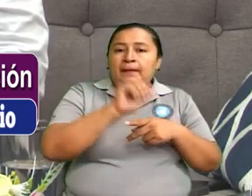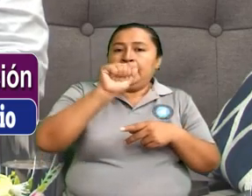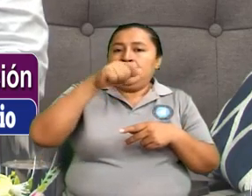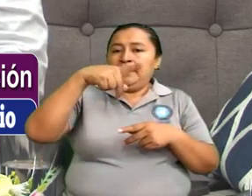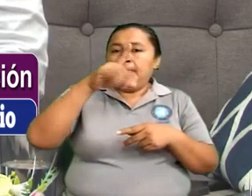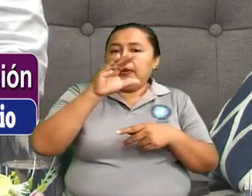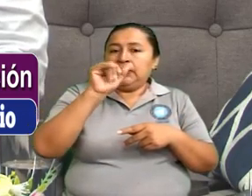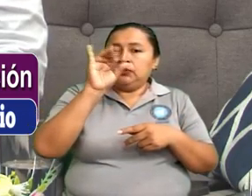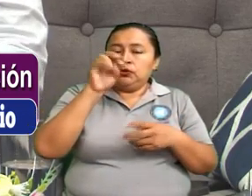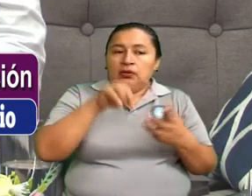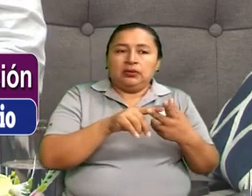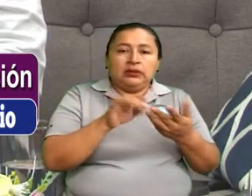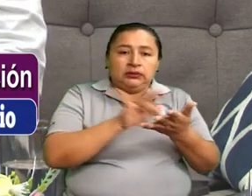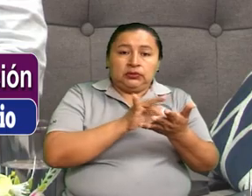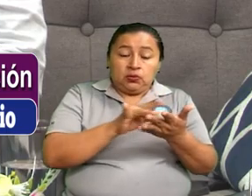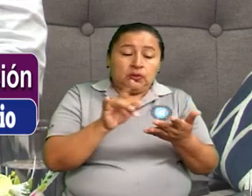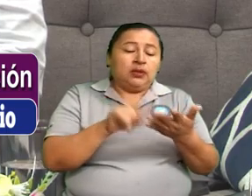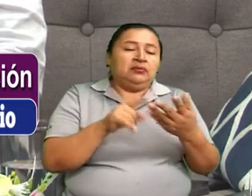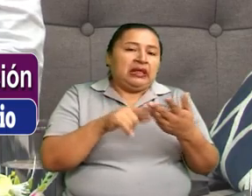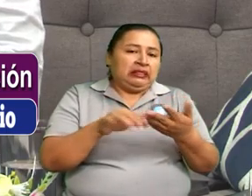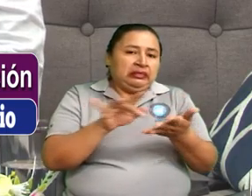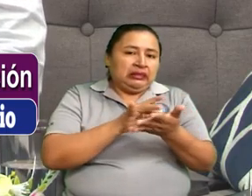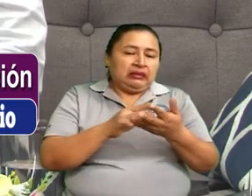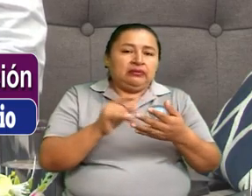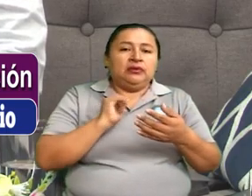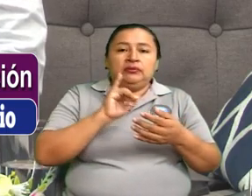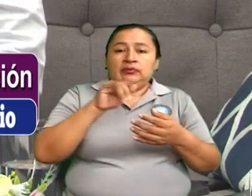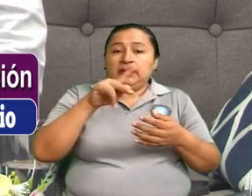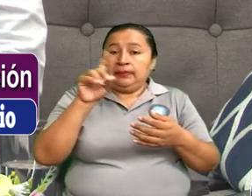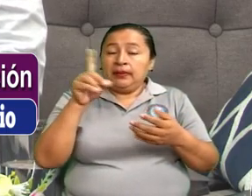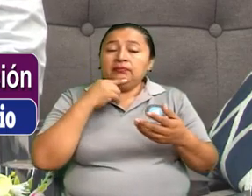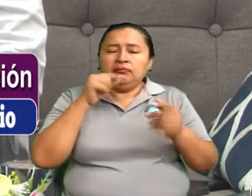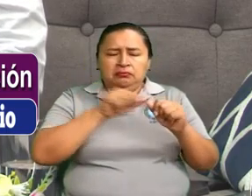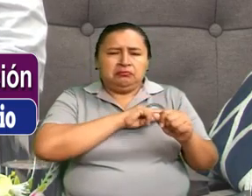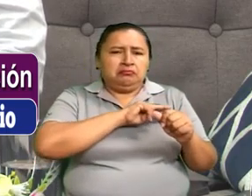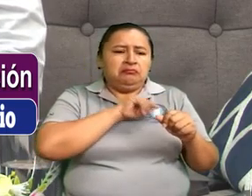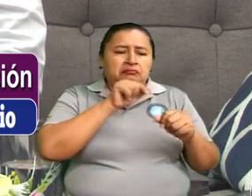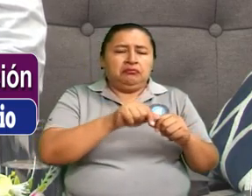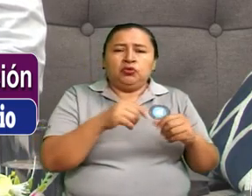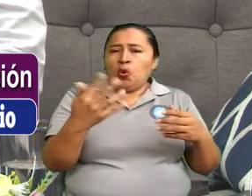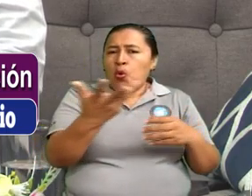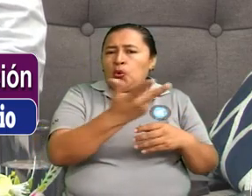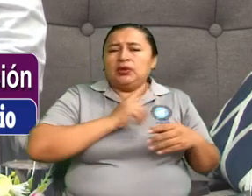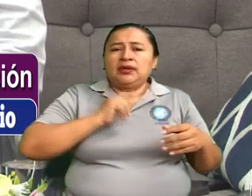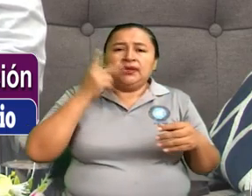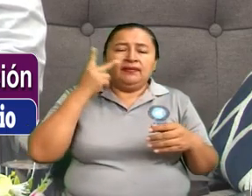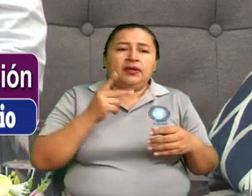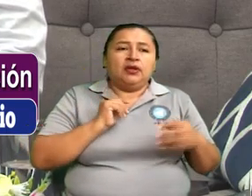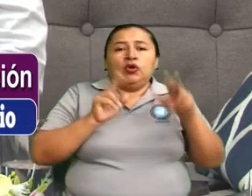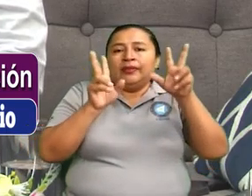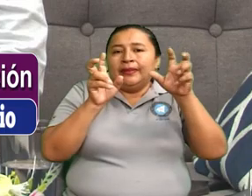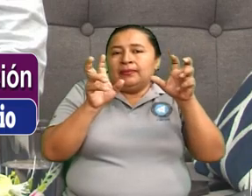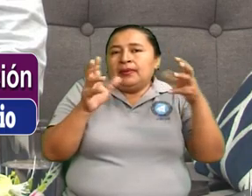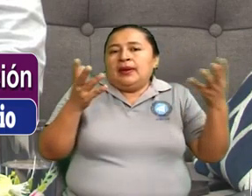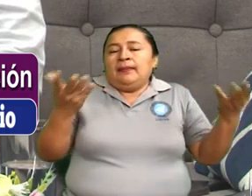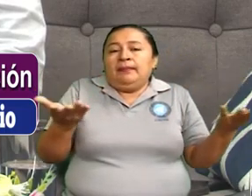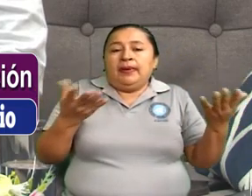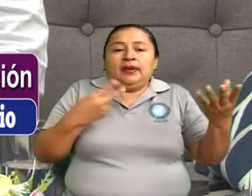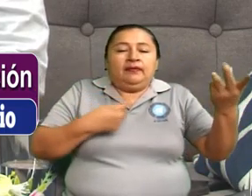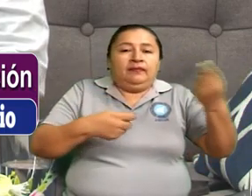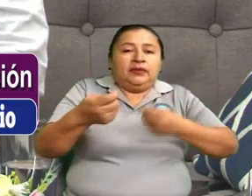en el celular, en las tablets, en las iPads, hasta todo lo que tiene que ver con contenido para